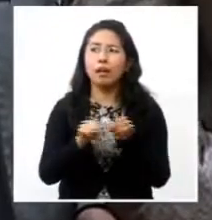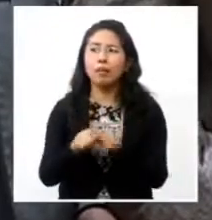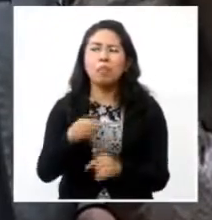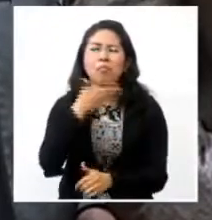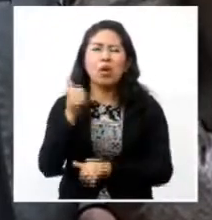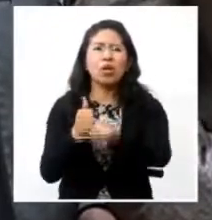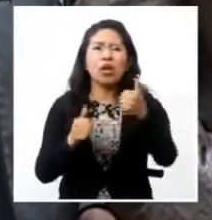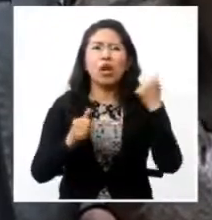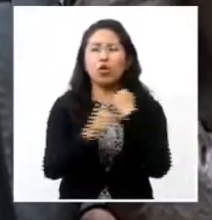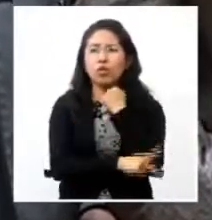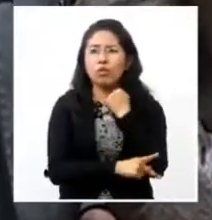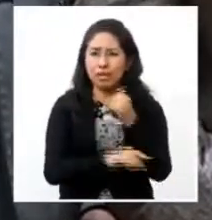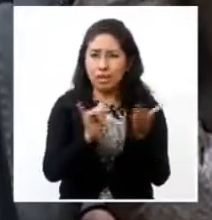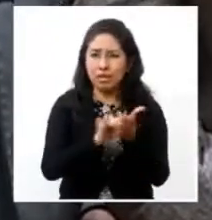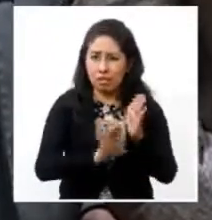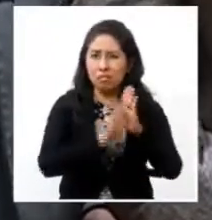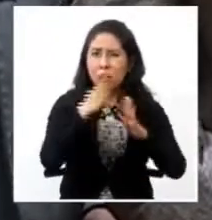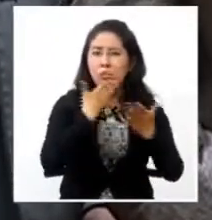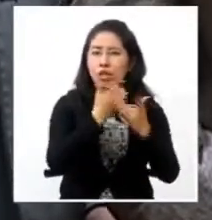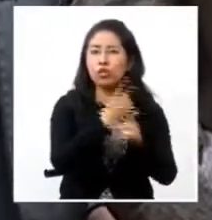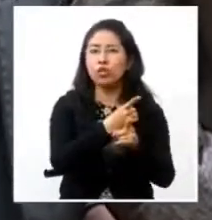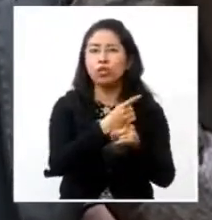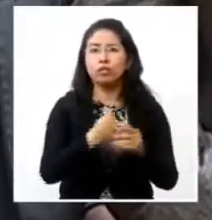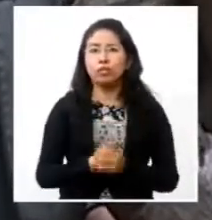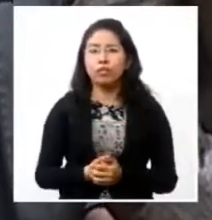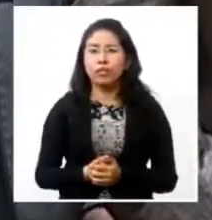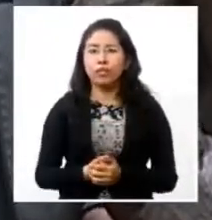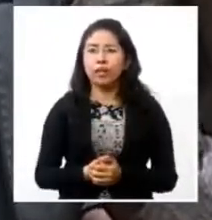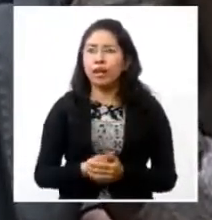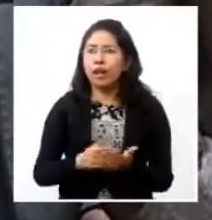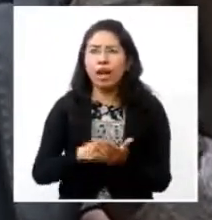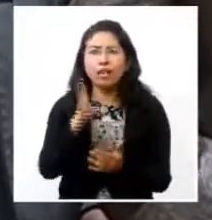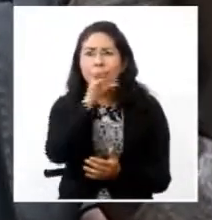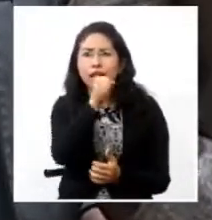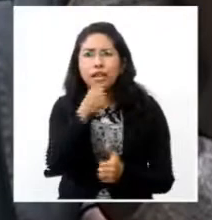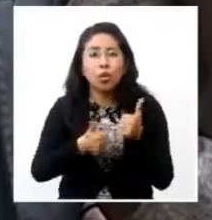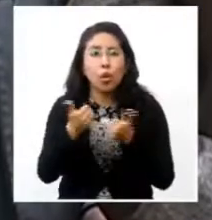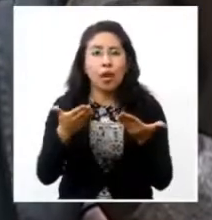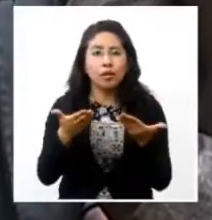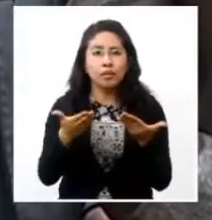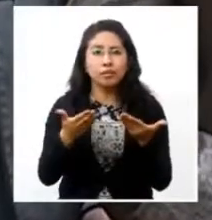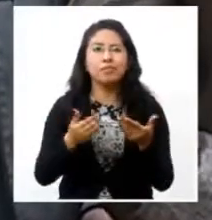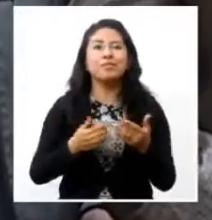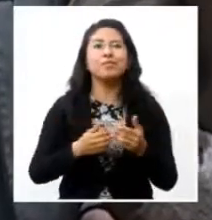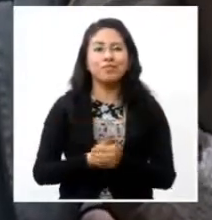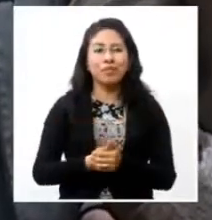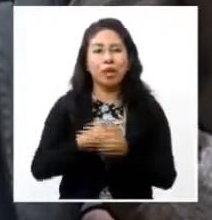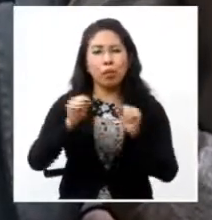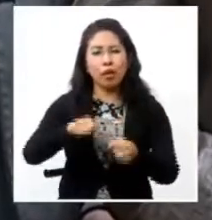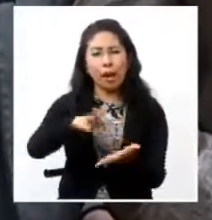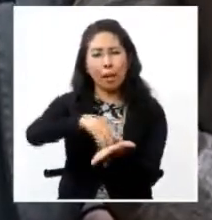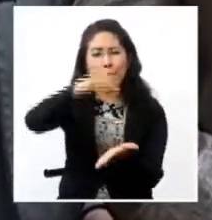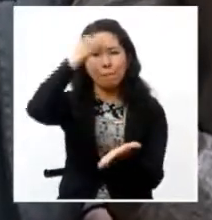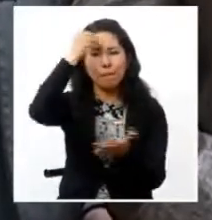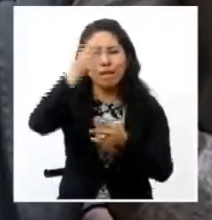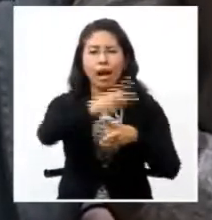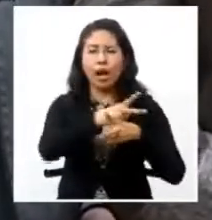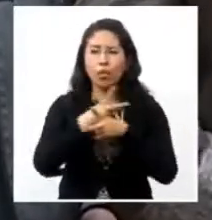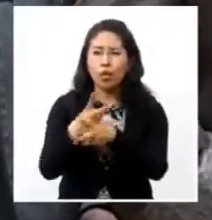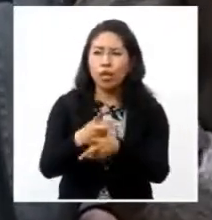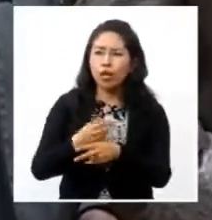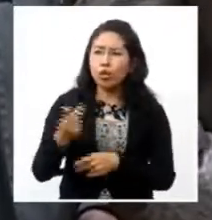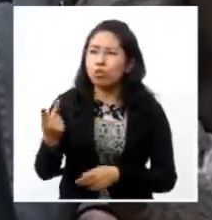países desarrollados. ¿Cuál ha sido la fórmula? La fórmula ha sido aprender a cuidarnos unos